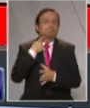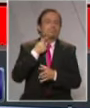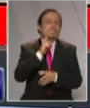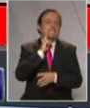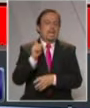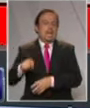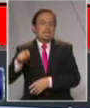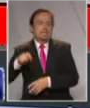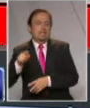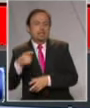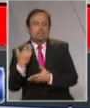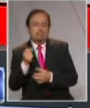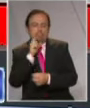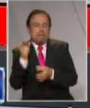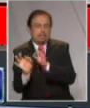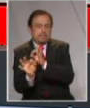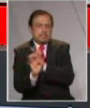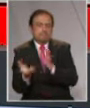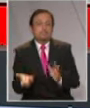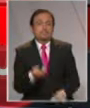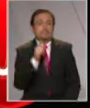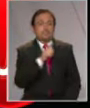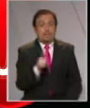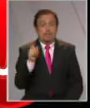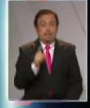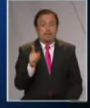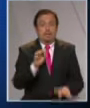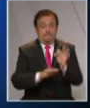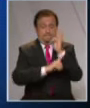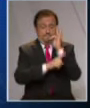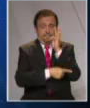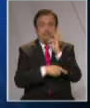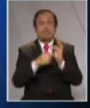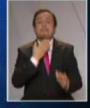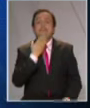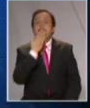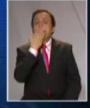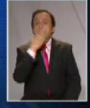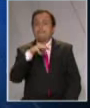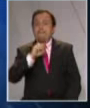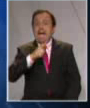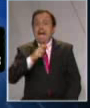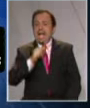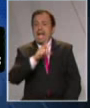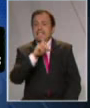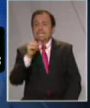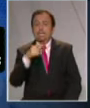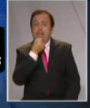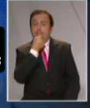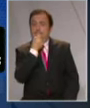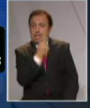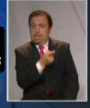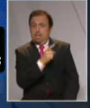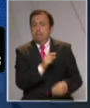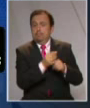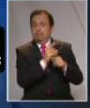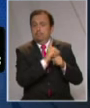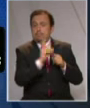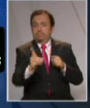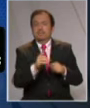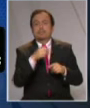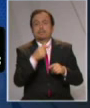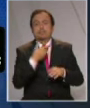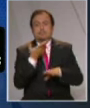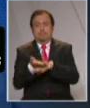el senador. A ver, lo que ha hecho la Fiscalía de Magallanes, tras la denuncia y querella presentada por